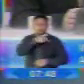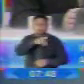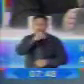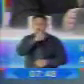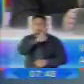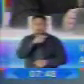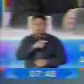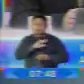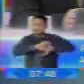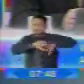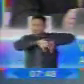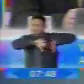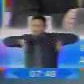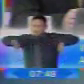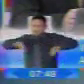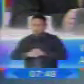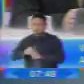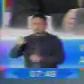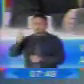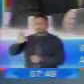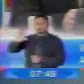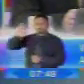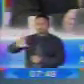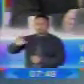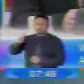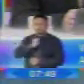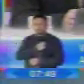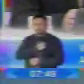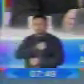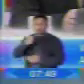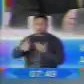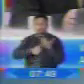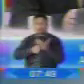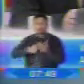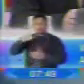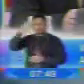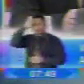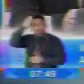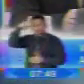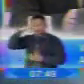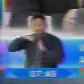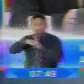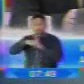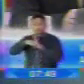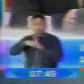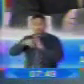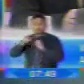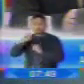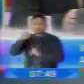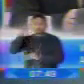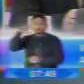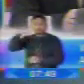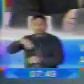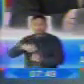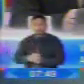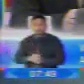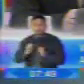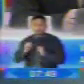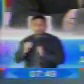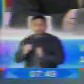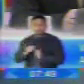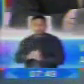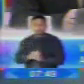del Estado. Esto es una cuenta que tiene el Ministerio de Cultura en el Banco del Estado, que se ha ido